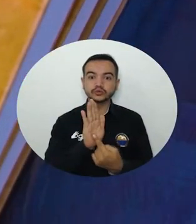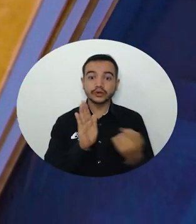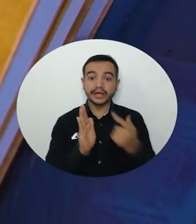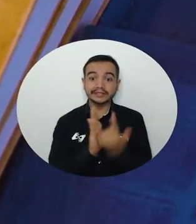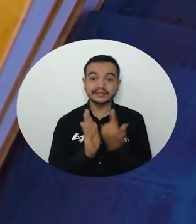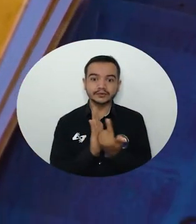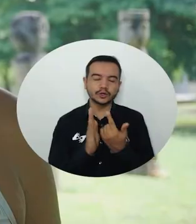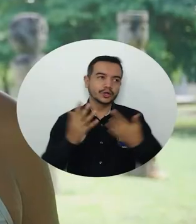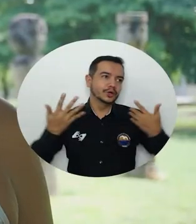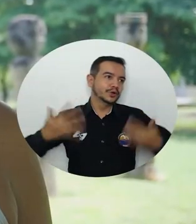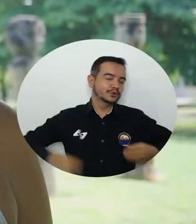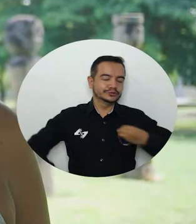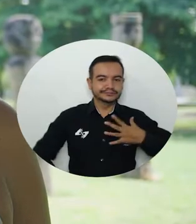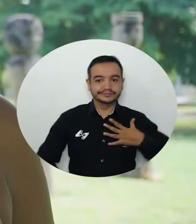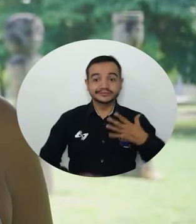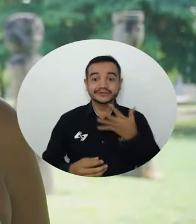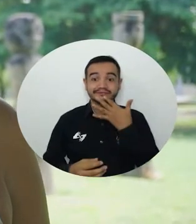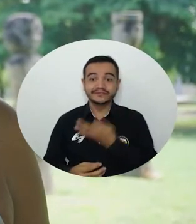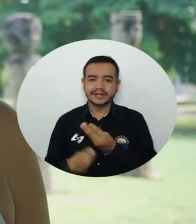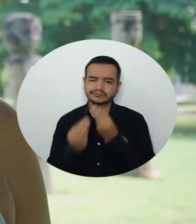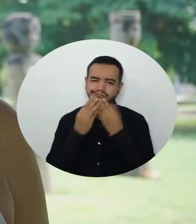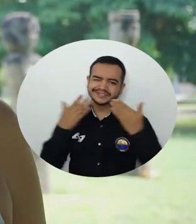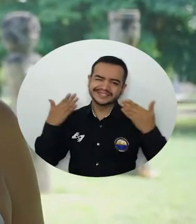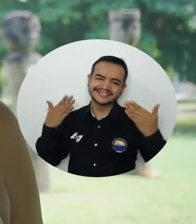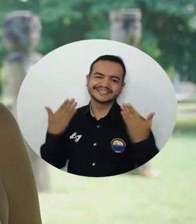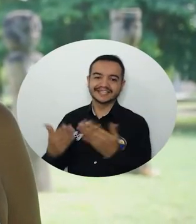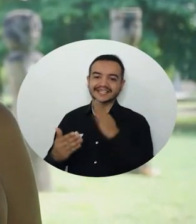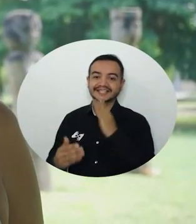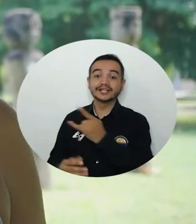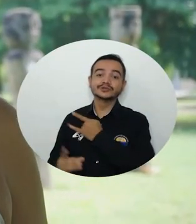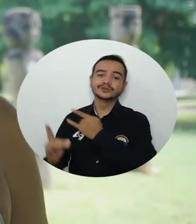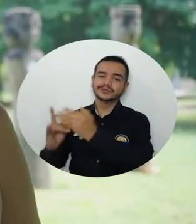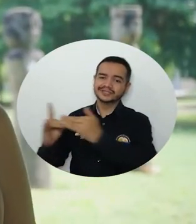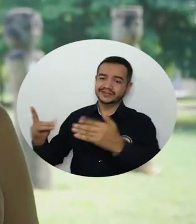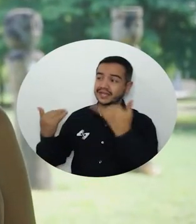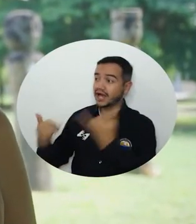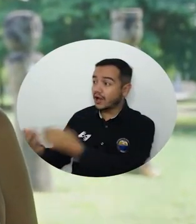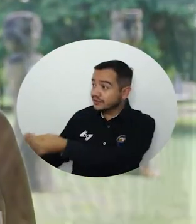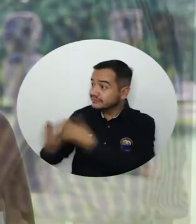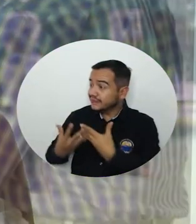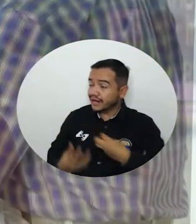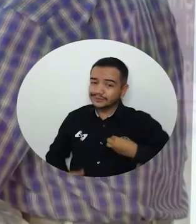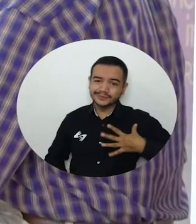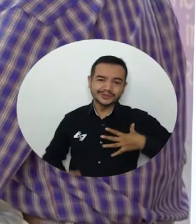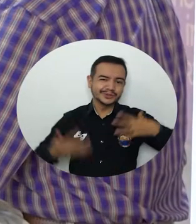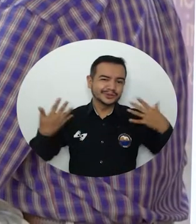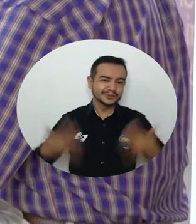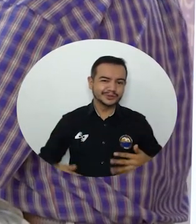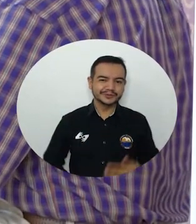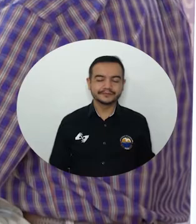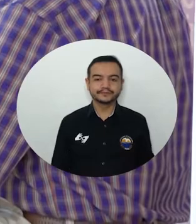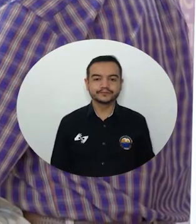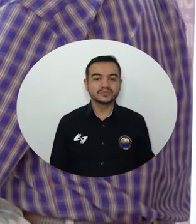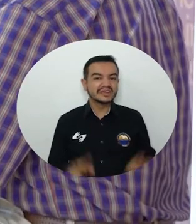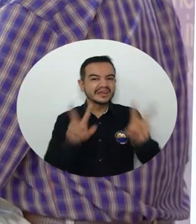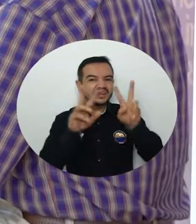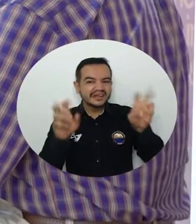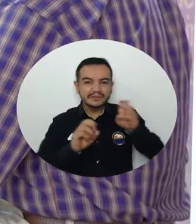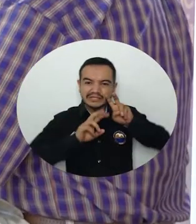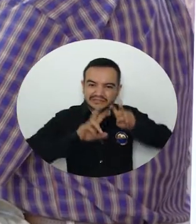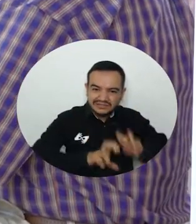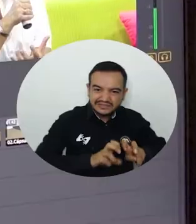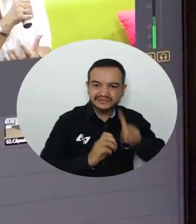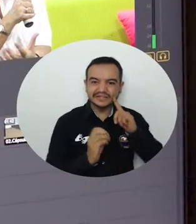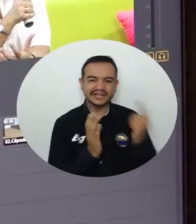oportunidad inmejorable y por eso yo agradezco infinitamente a Unimagdalena por esta oportunidad. Obras científicas,